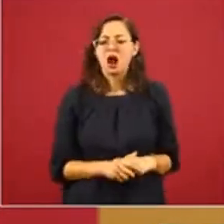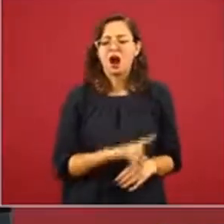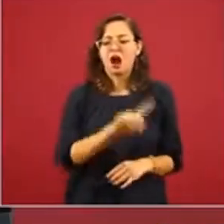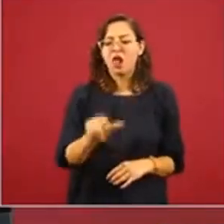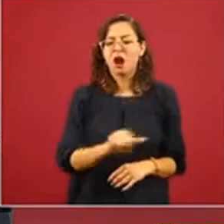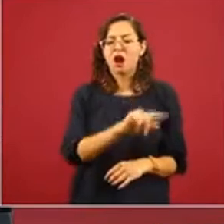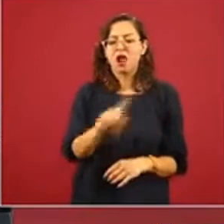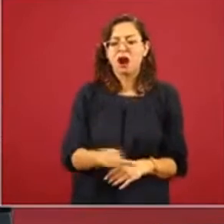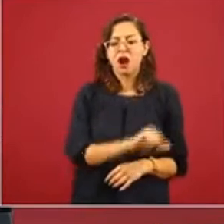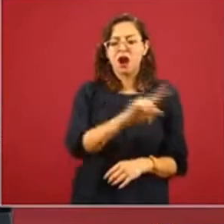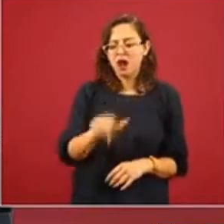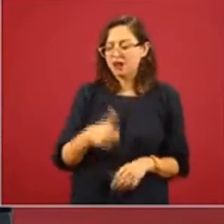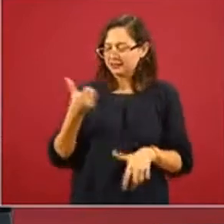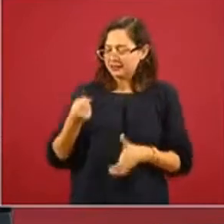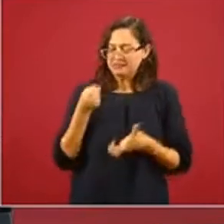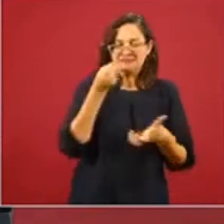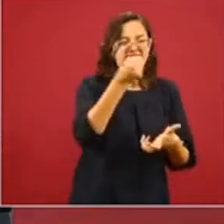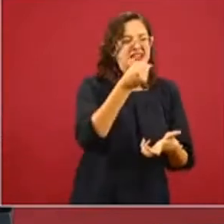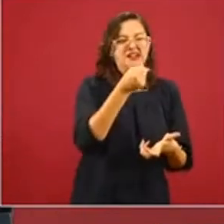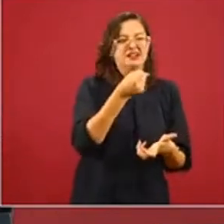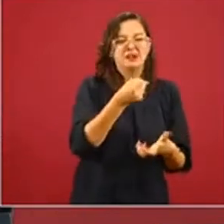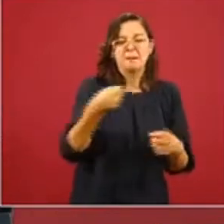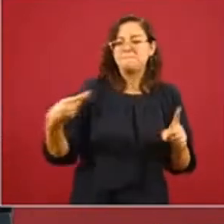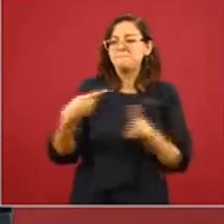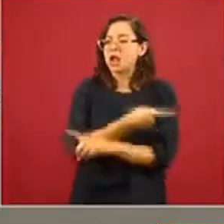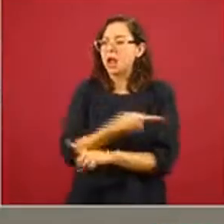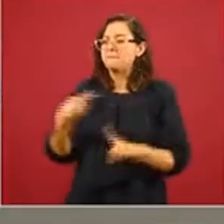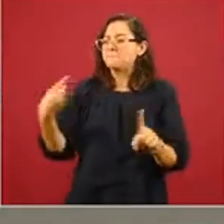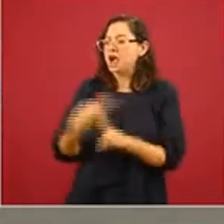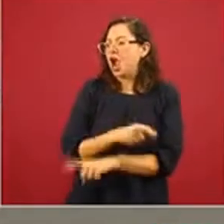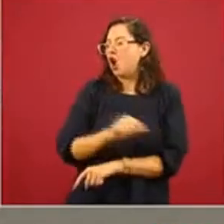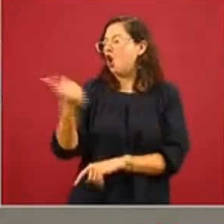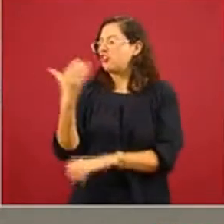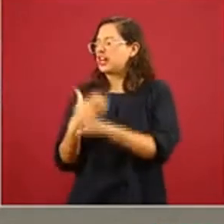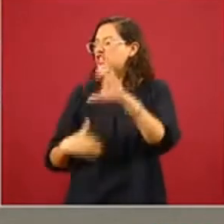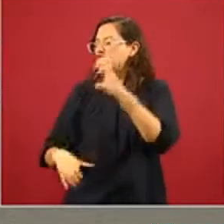del dinero que debía ser utilizado para eso,